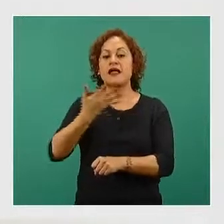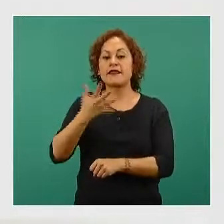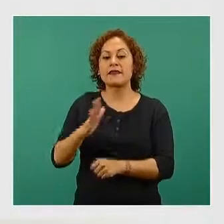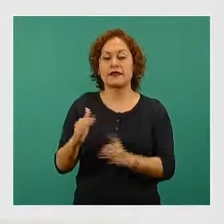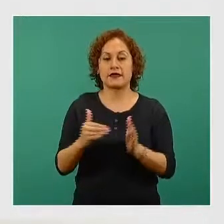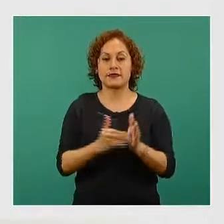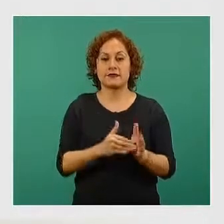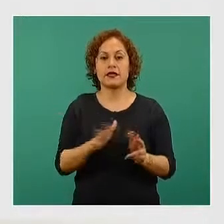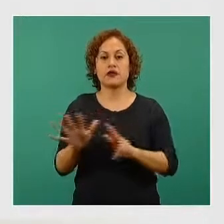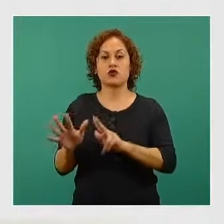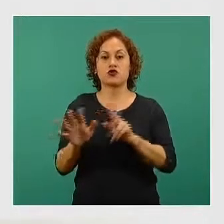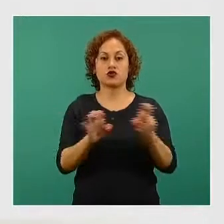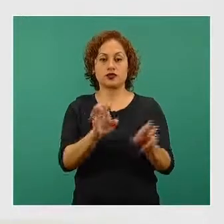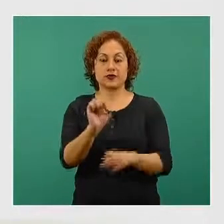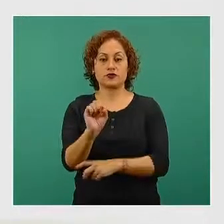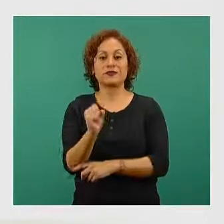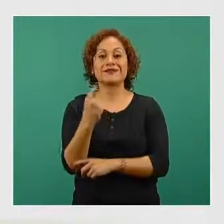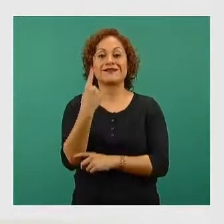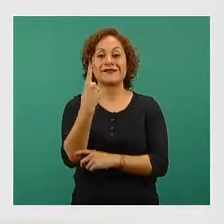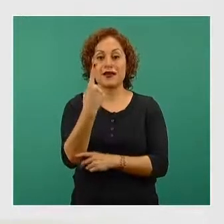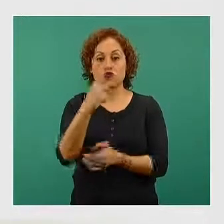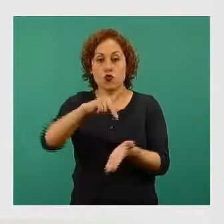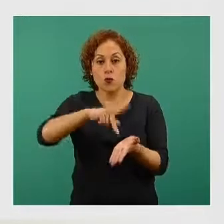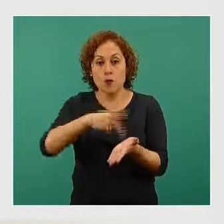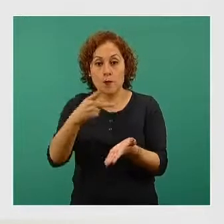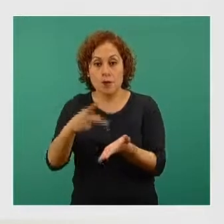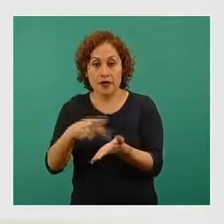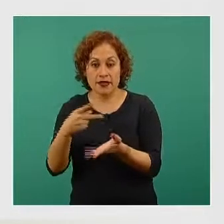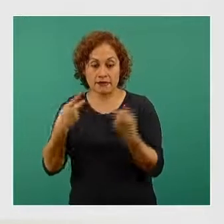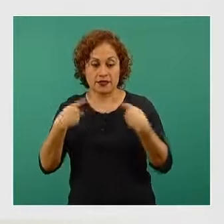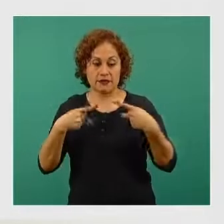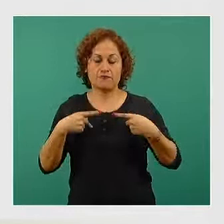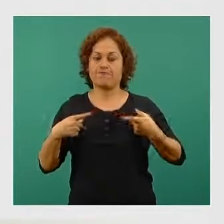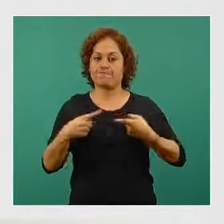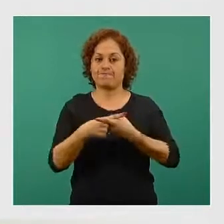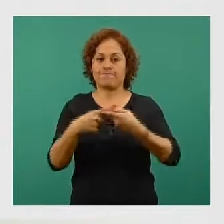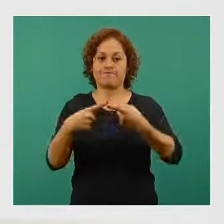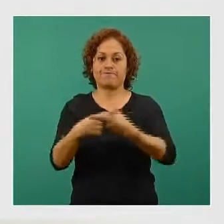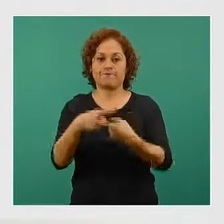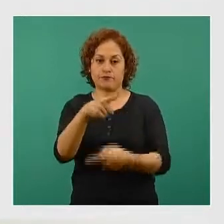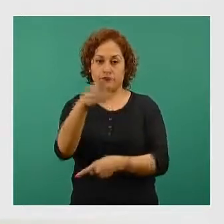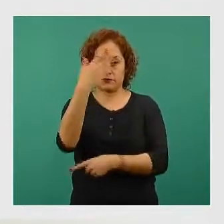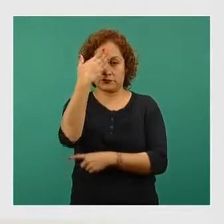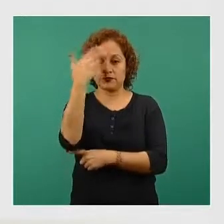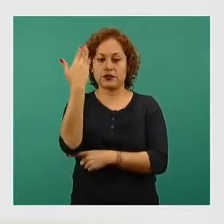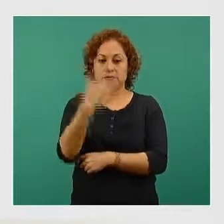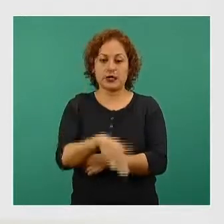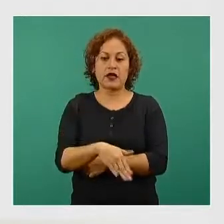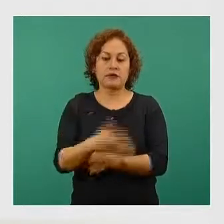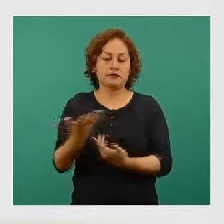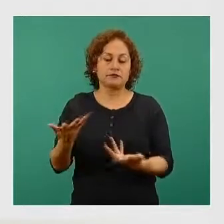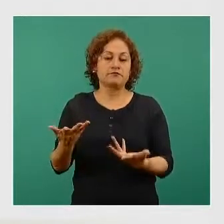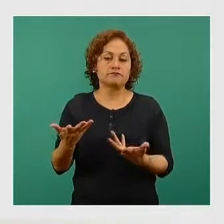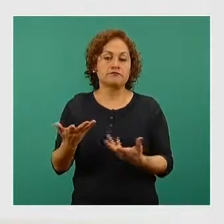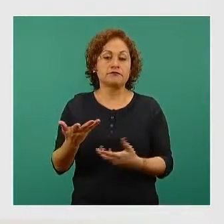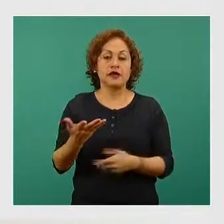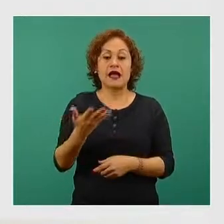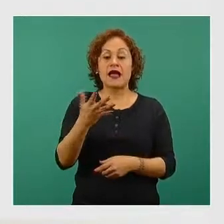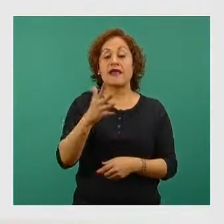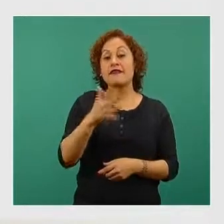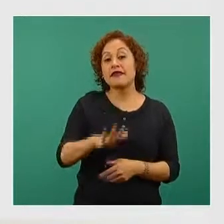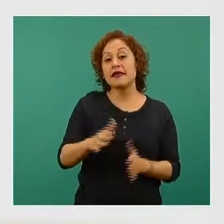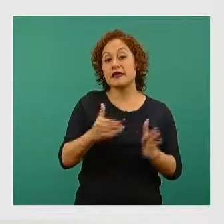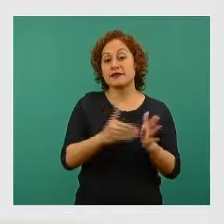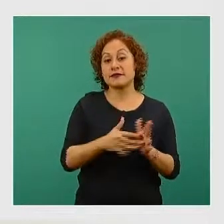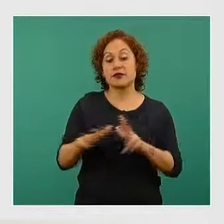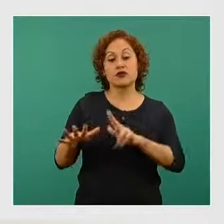10.861 de estos eventos, recordando que la gran mayoría, más del 99% de estos